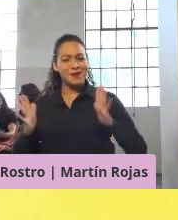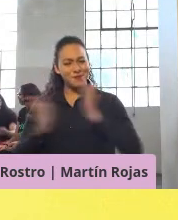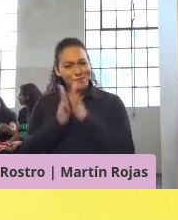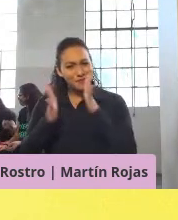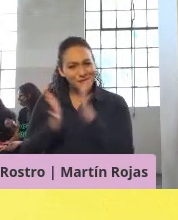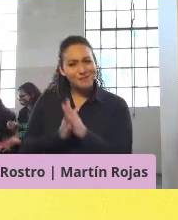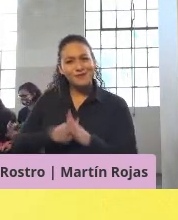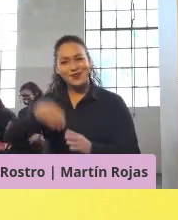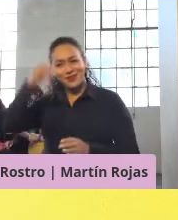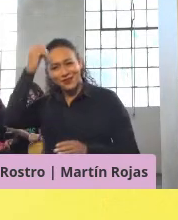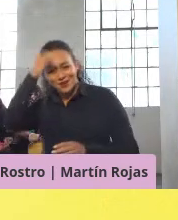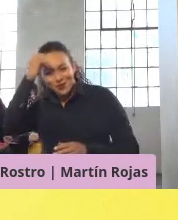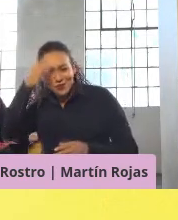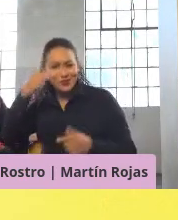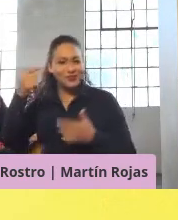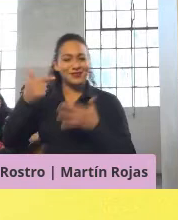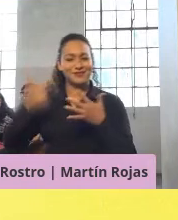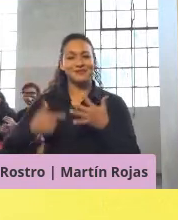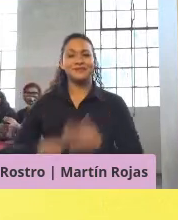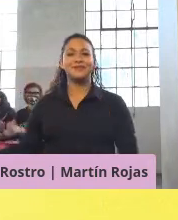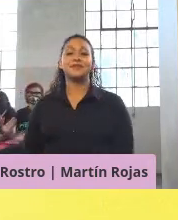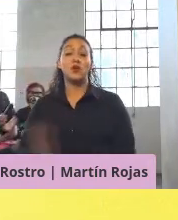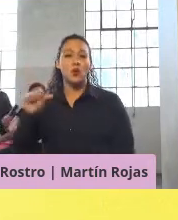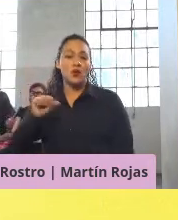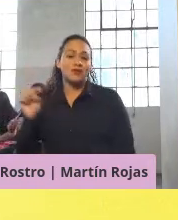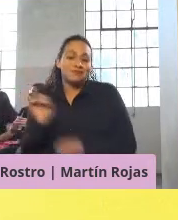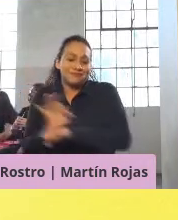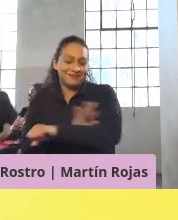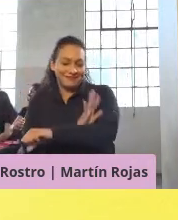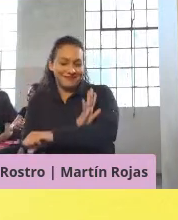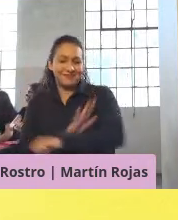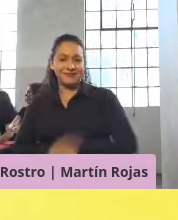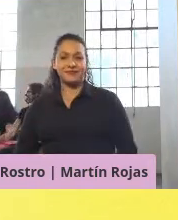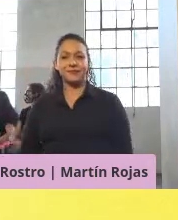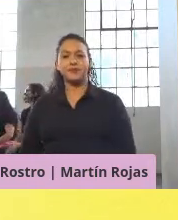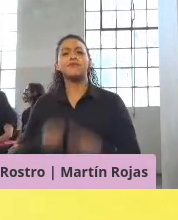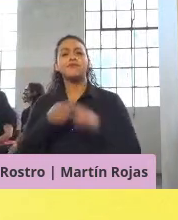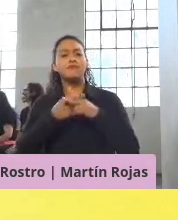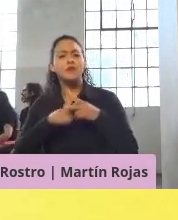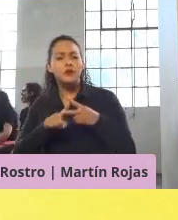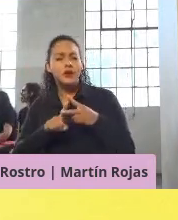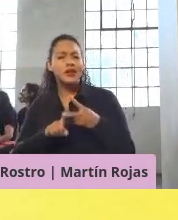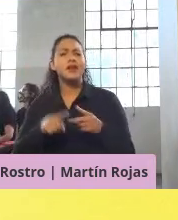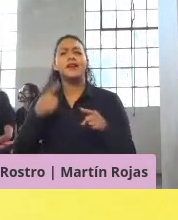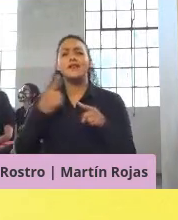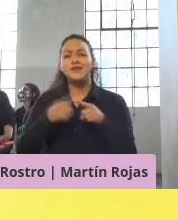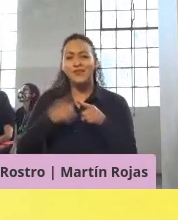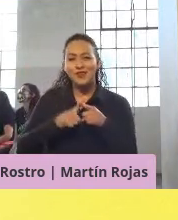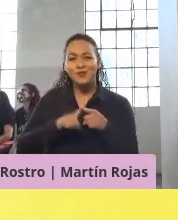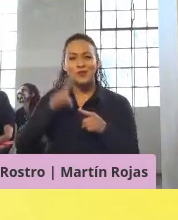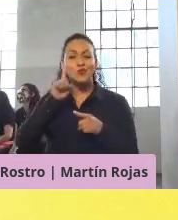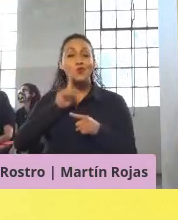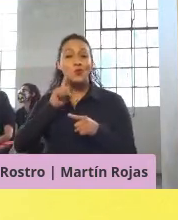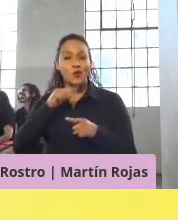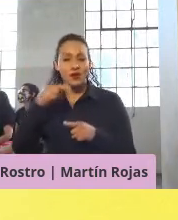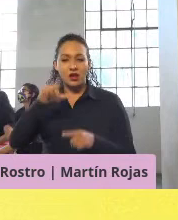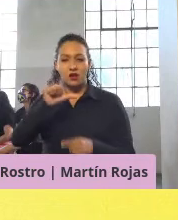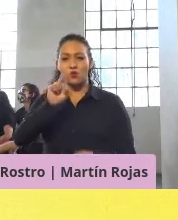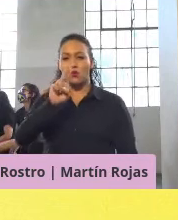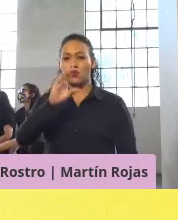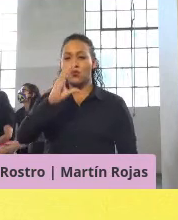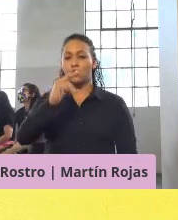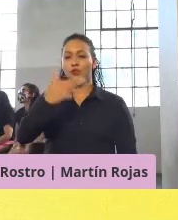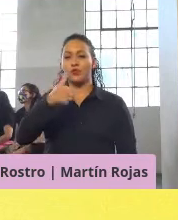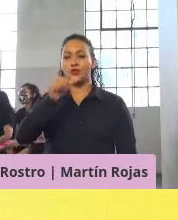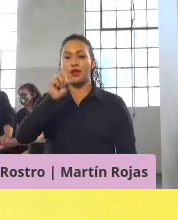ponentes integrantes de esta mesa del día de hoy. Voy a empezar con luchadoras que nos